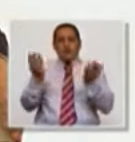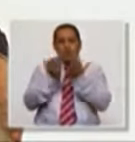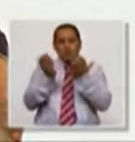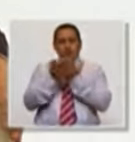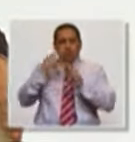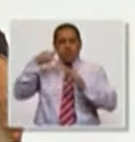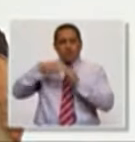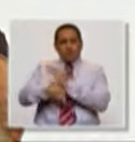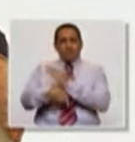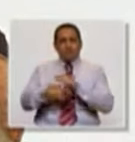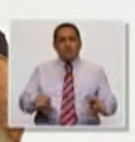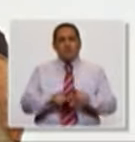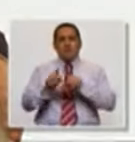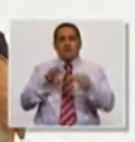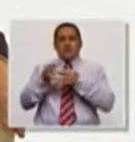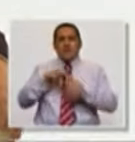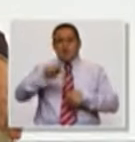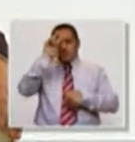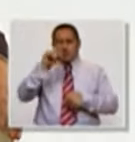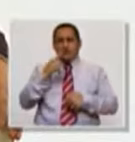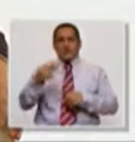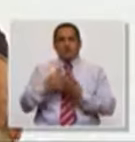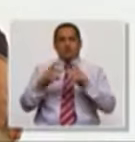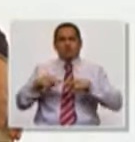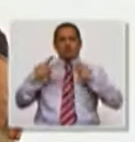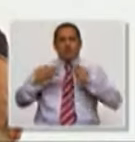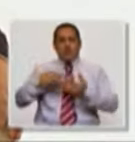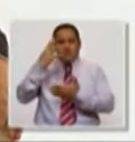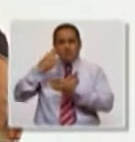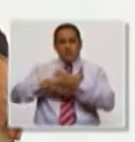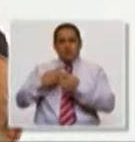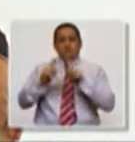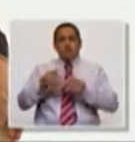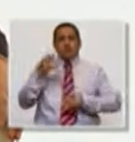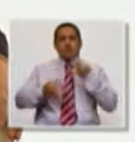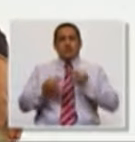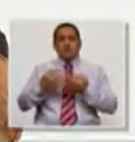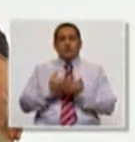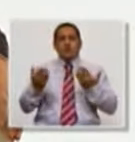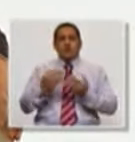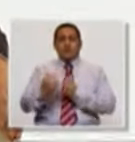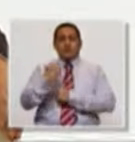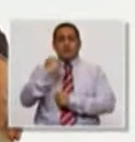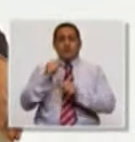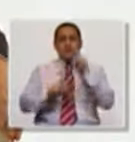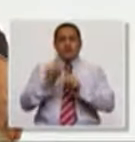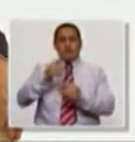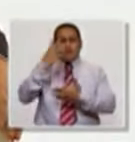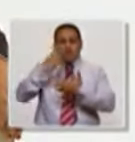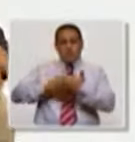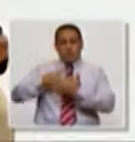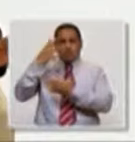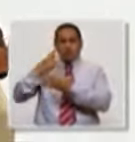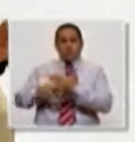más profundos, ¿no? Se dice que el Perú es un país sobrediagnosticado, pero la justicia es una excepción bien fuerte, ¿no? Hay algunos diagnósticos,